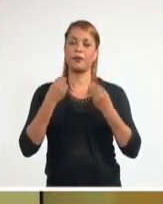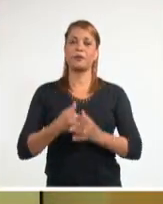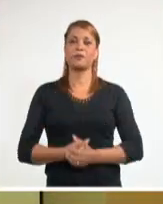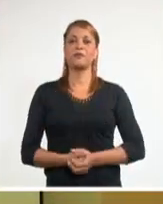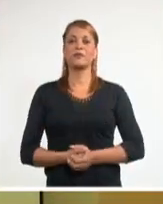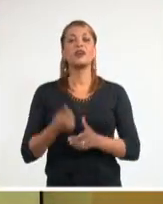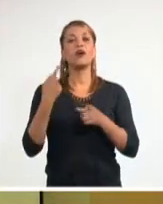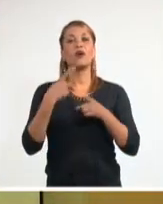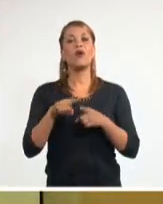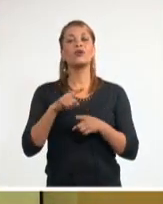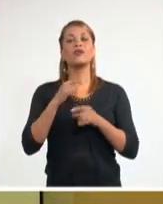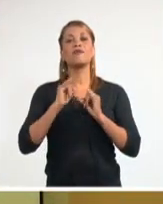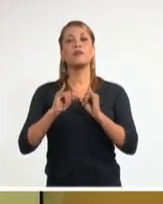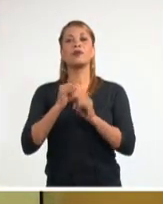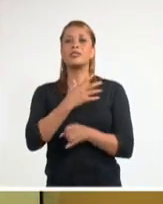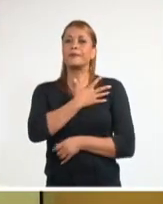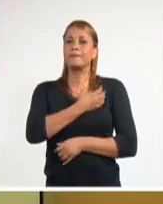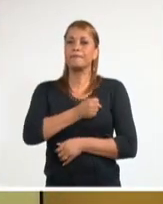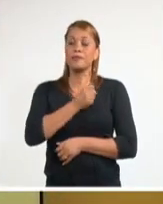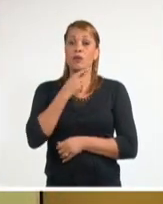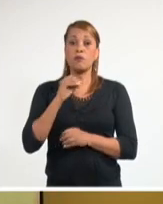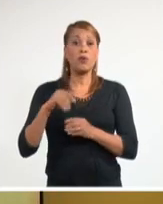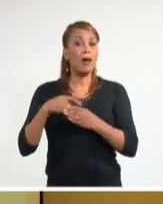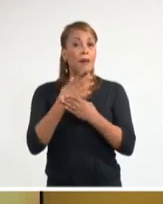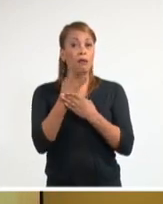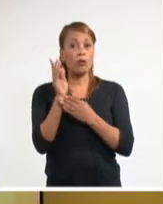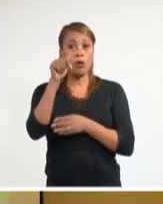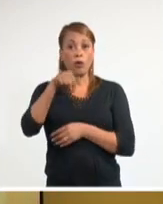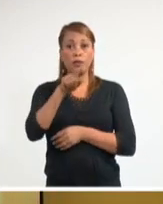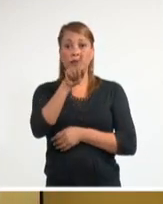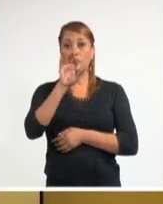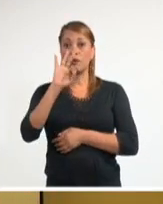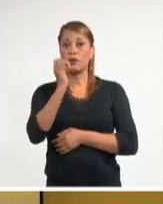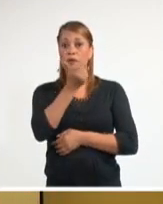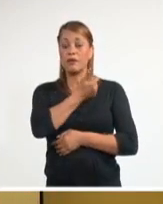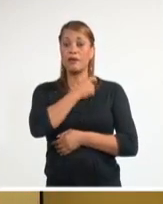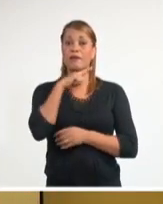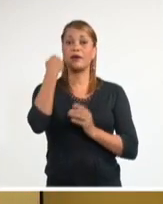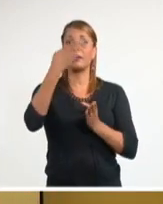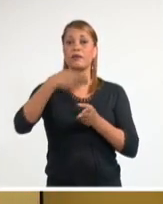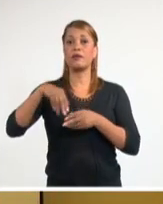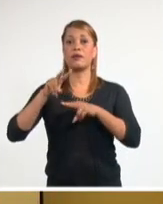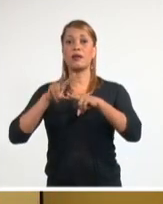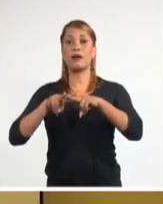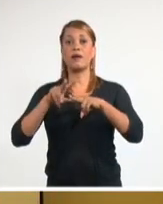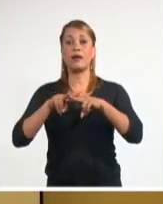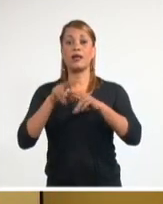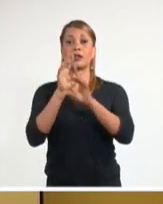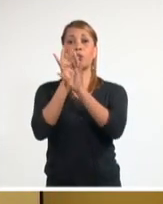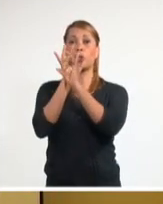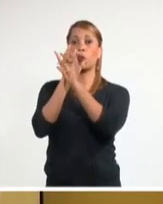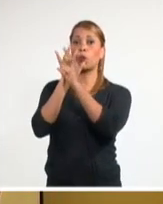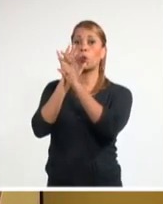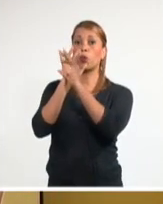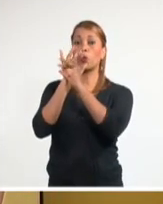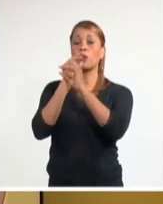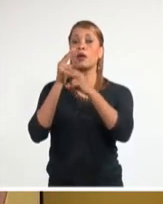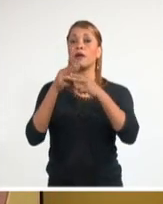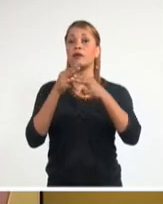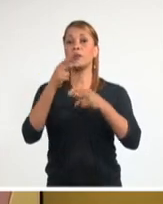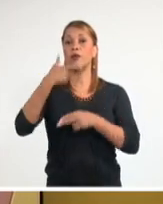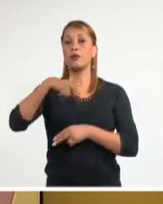Y otra triste noticia, en la madrugada de hoy, 18 de diciembre, falleció en La Habana el reconocido trompetista cubano José Miguel